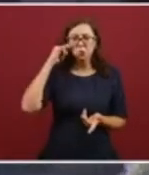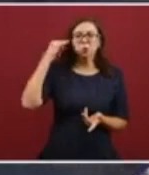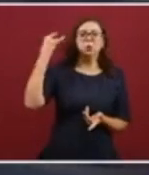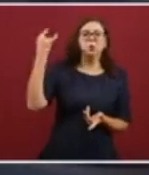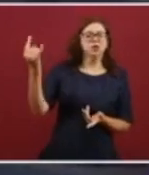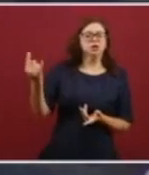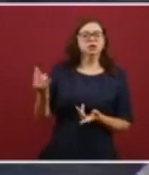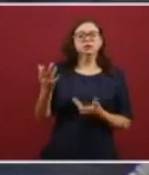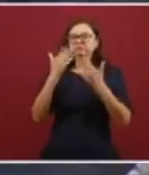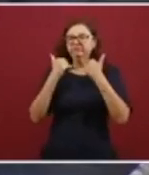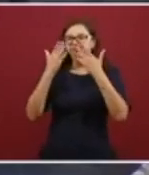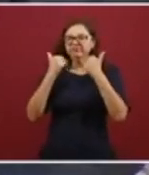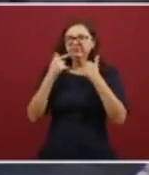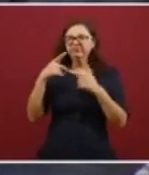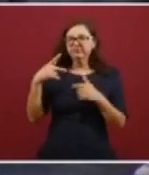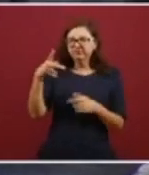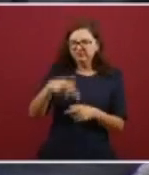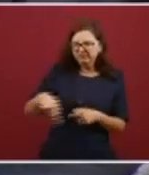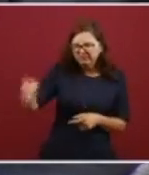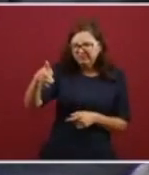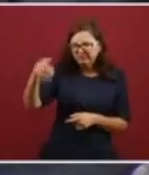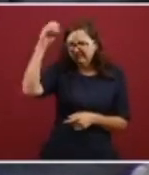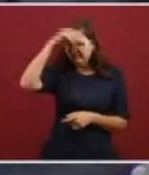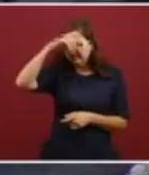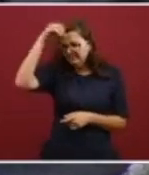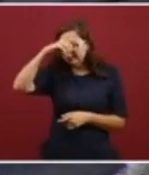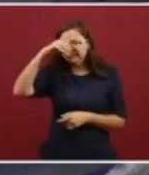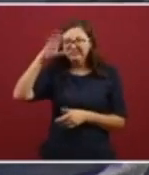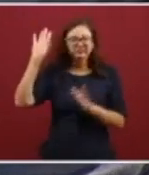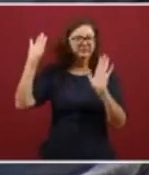o que la opinión pública o las decisiones